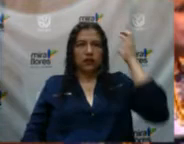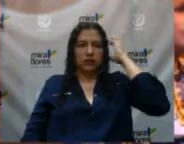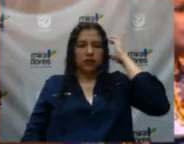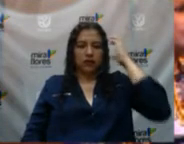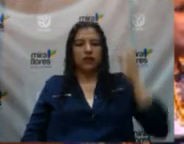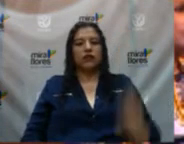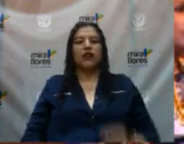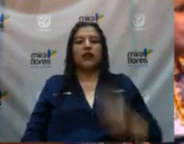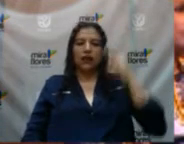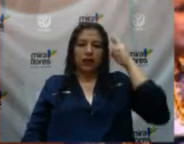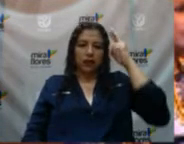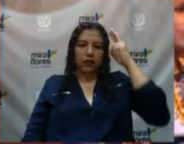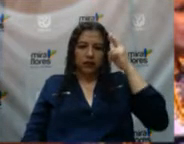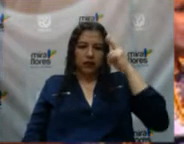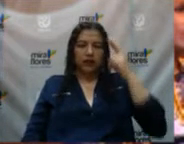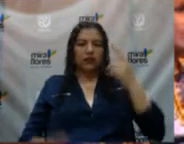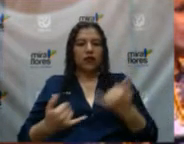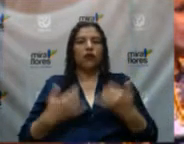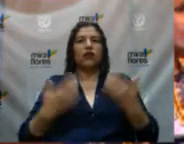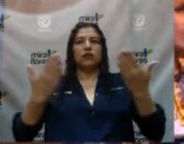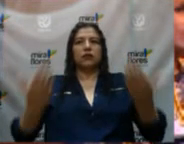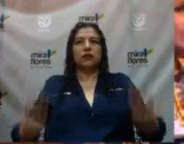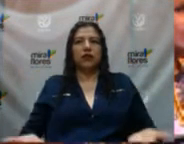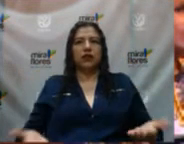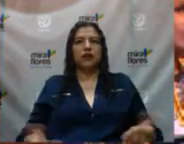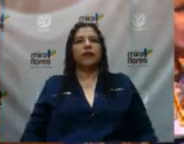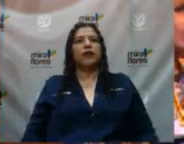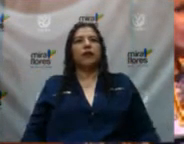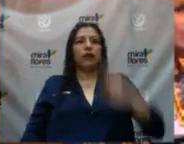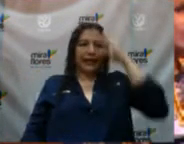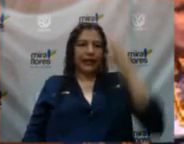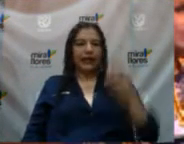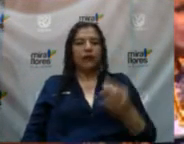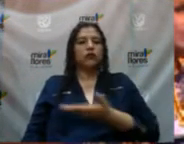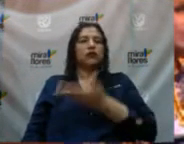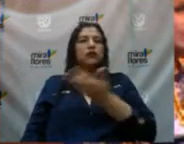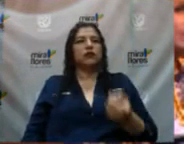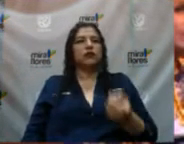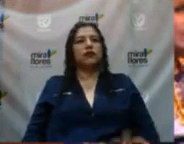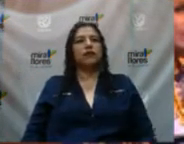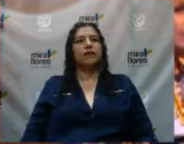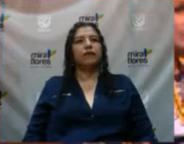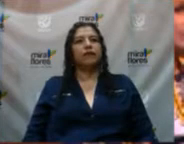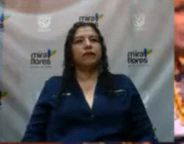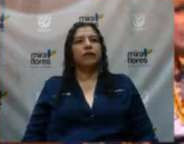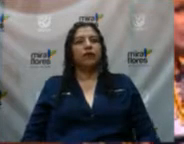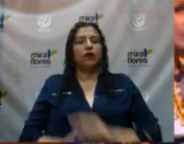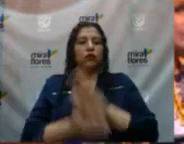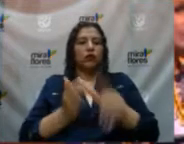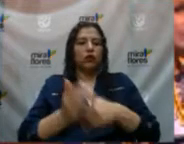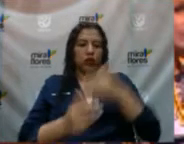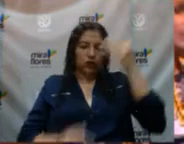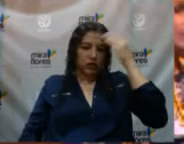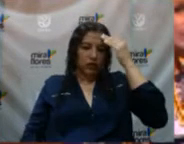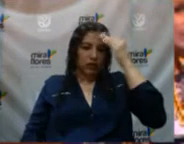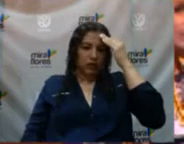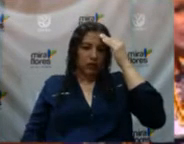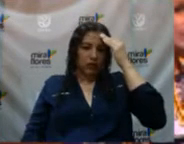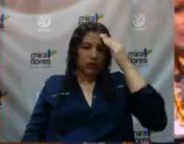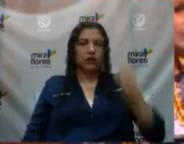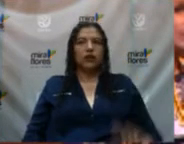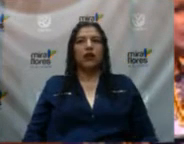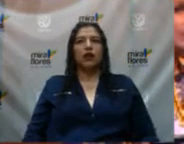Y es por eso que hoy estamos acá, porque creemos en ustedes. Como todos sabemos, la imponente